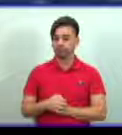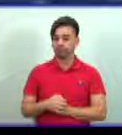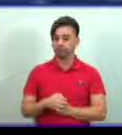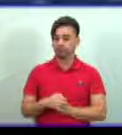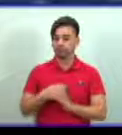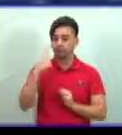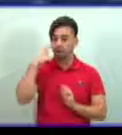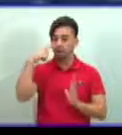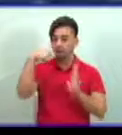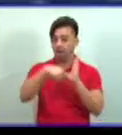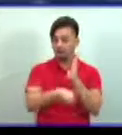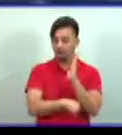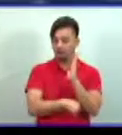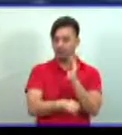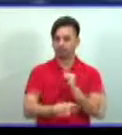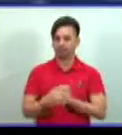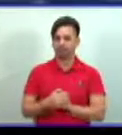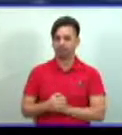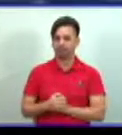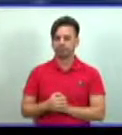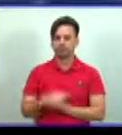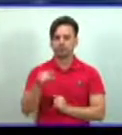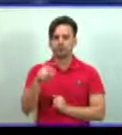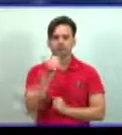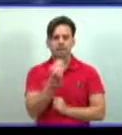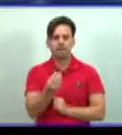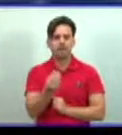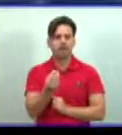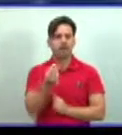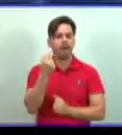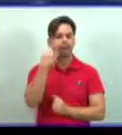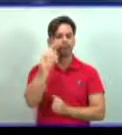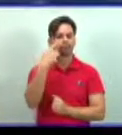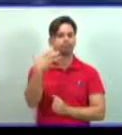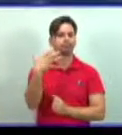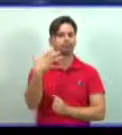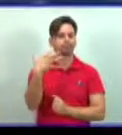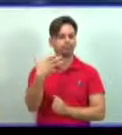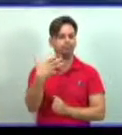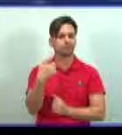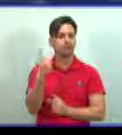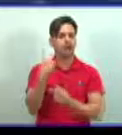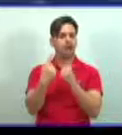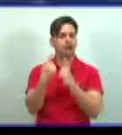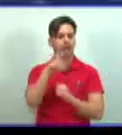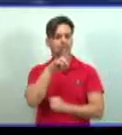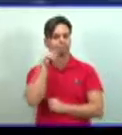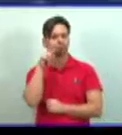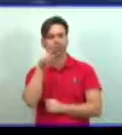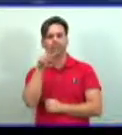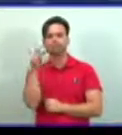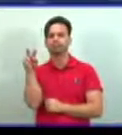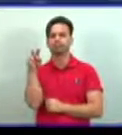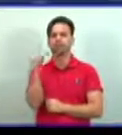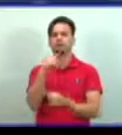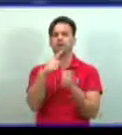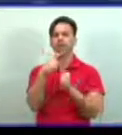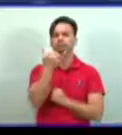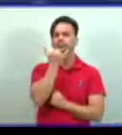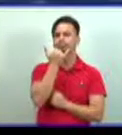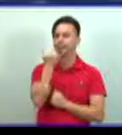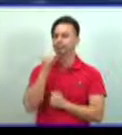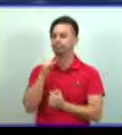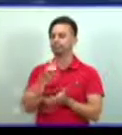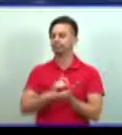darte cuenta de cuáles son esos elementos que puedes encontrar en tu localidad y que contribuyen y que no ayudan a una atmósfera